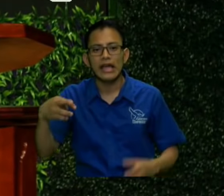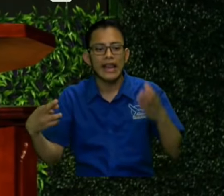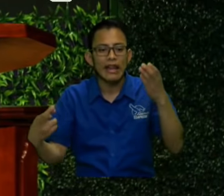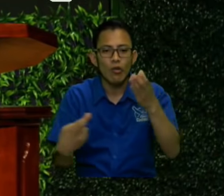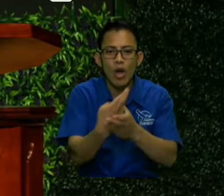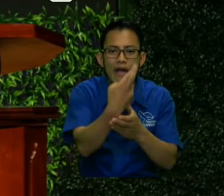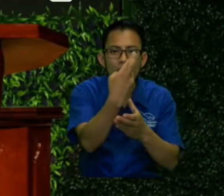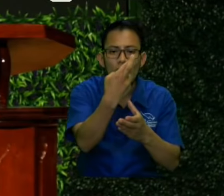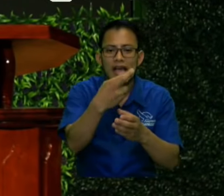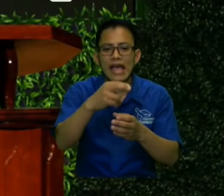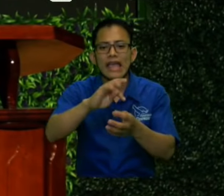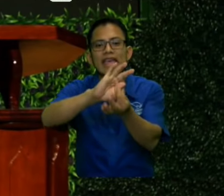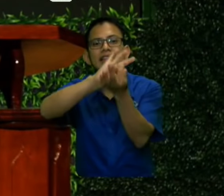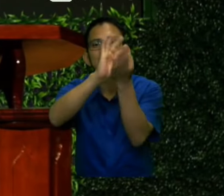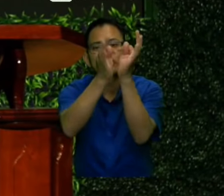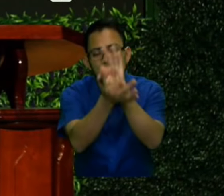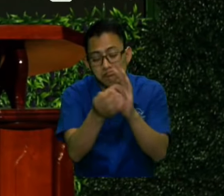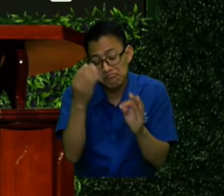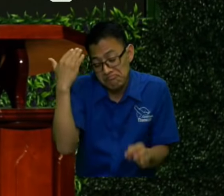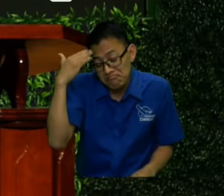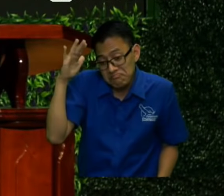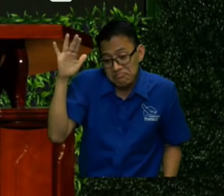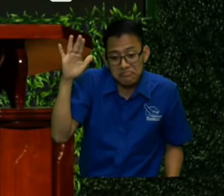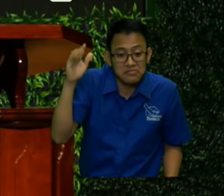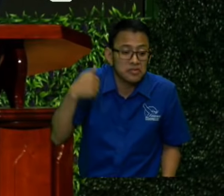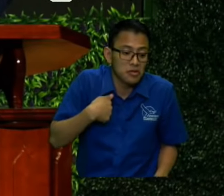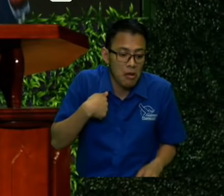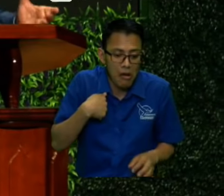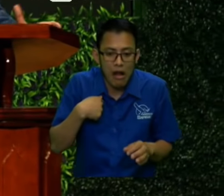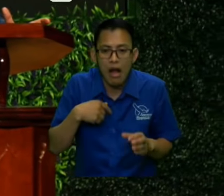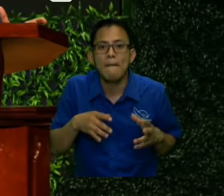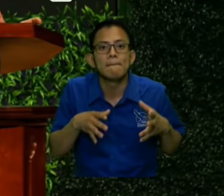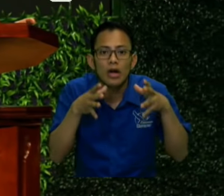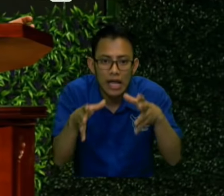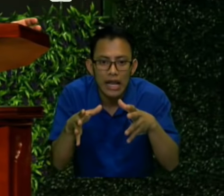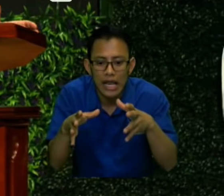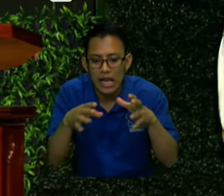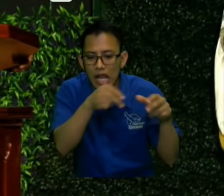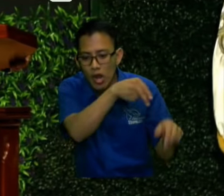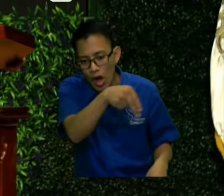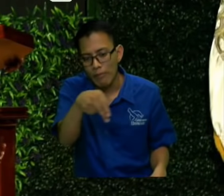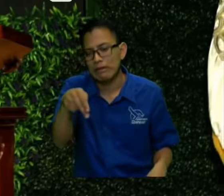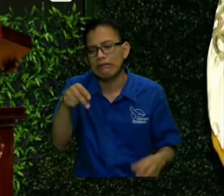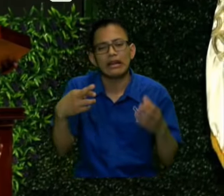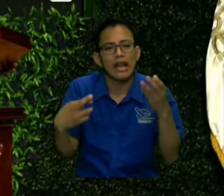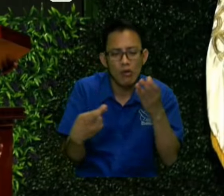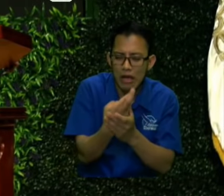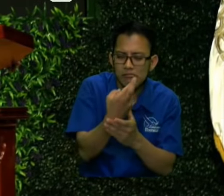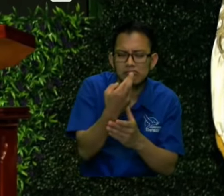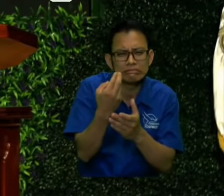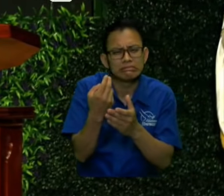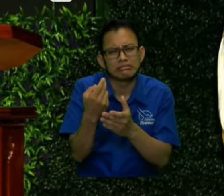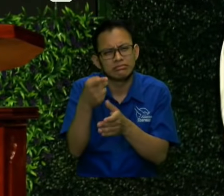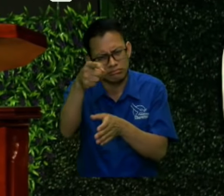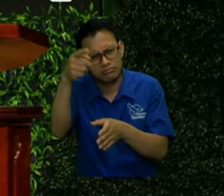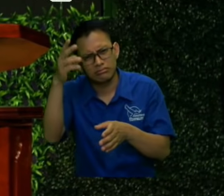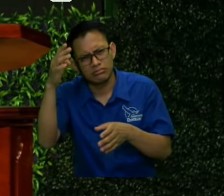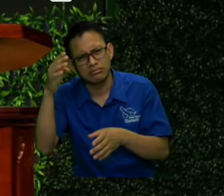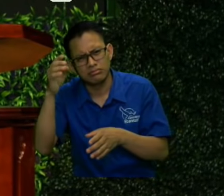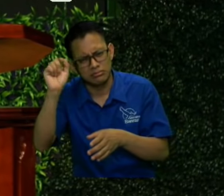transforma. No sé por qué razón se me ocurrió ponerle el renuevo. Tal vez a alguno de ustedes se le ocurre la razón,